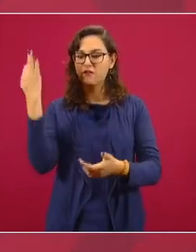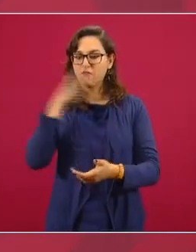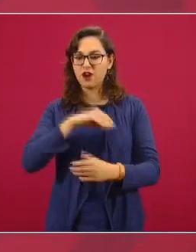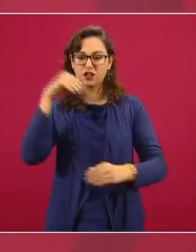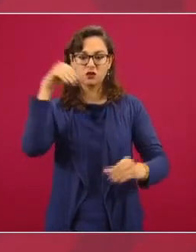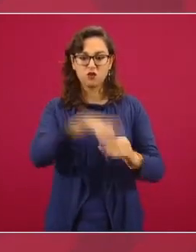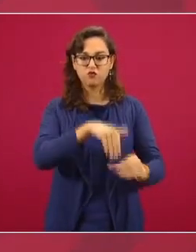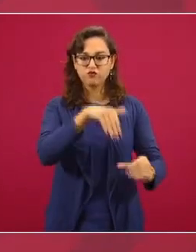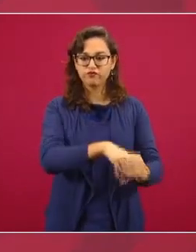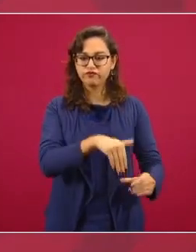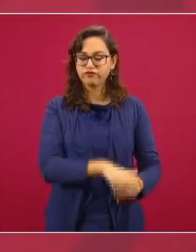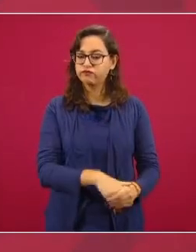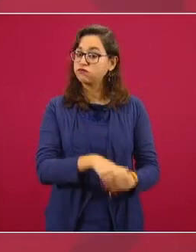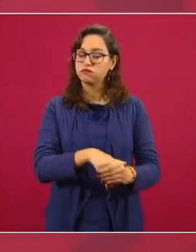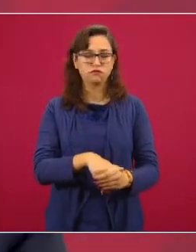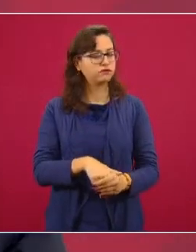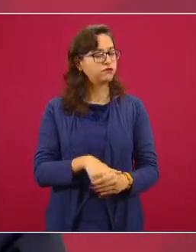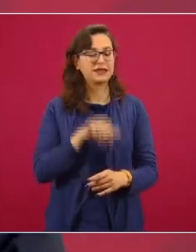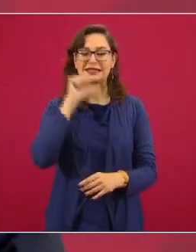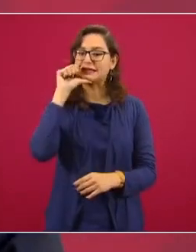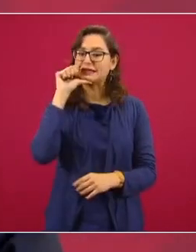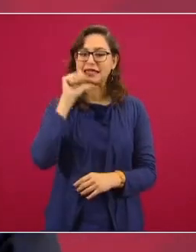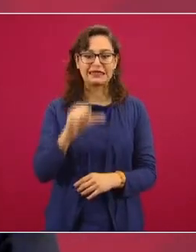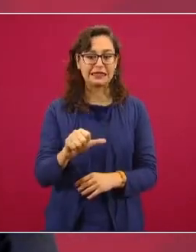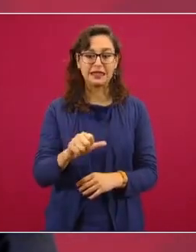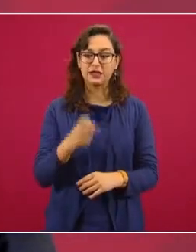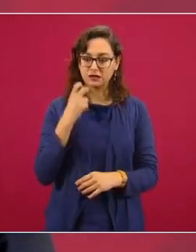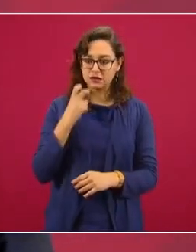no haya falsificación de actas